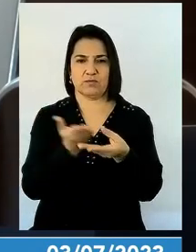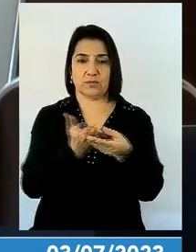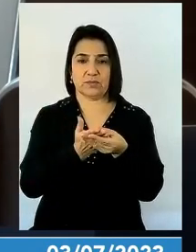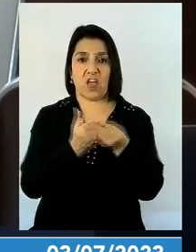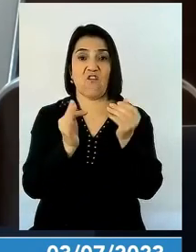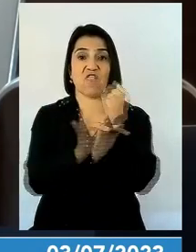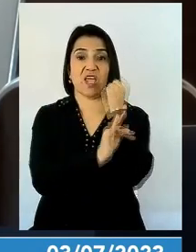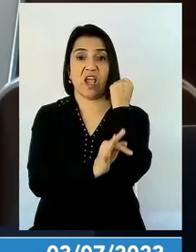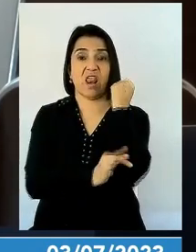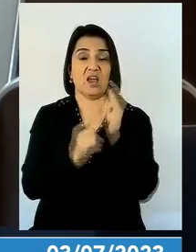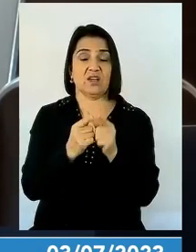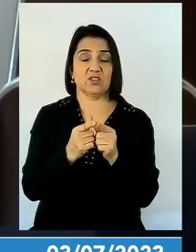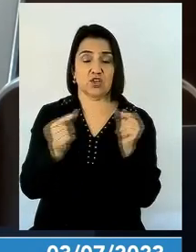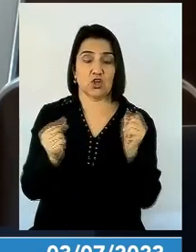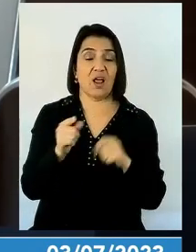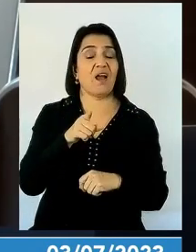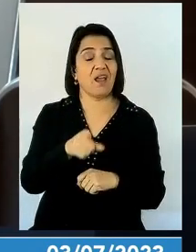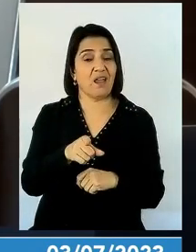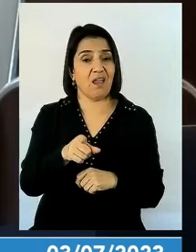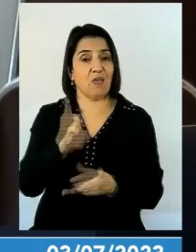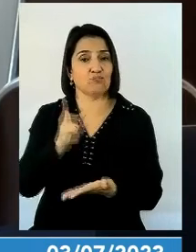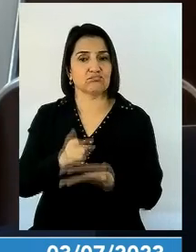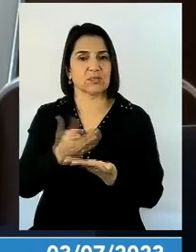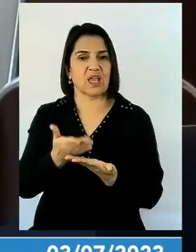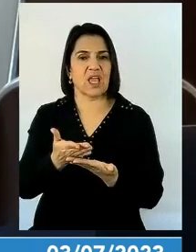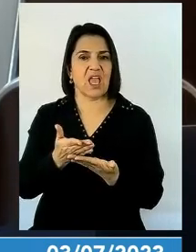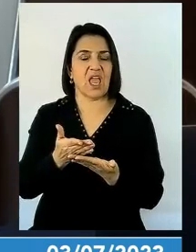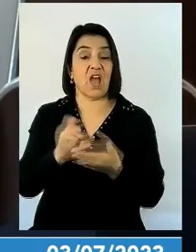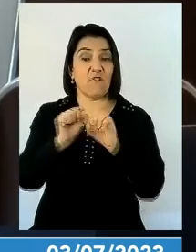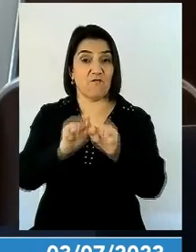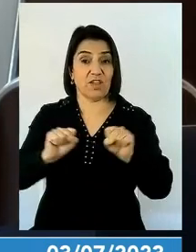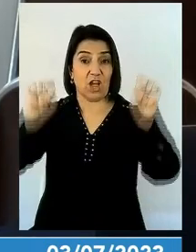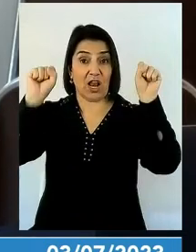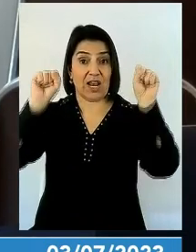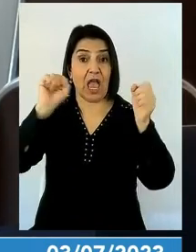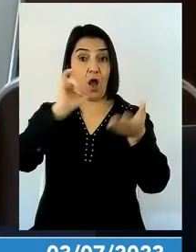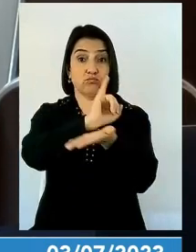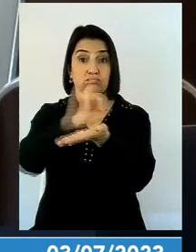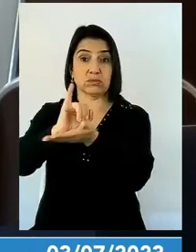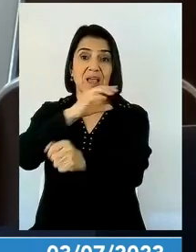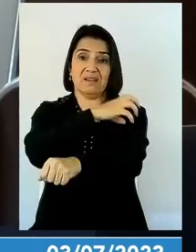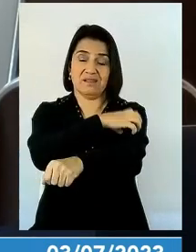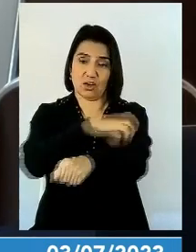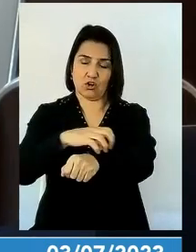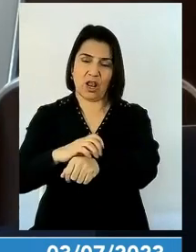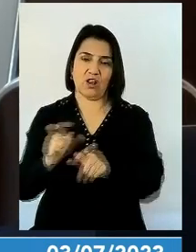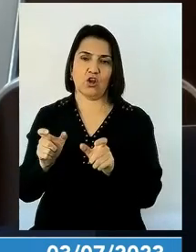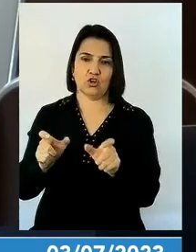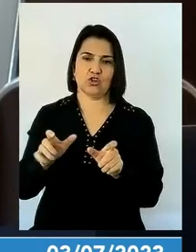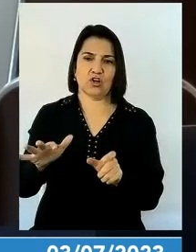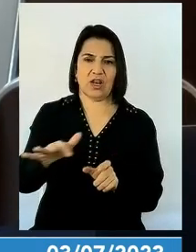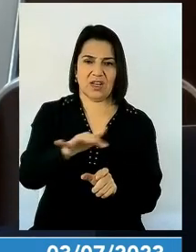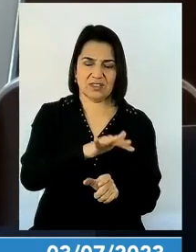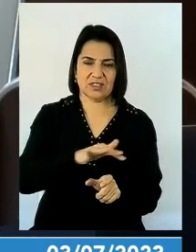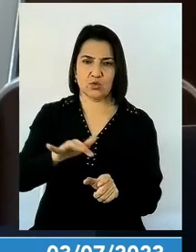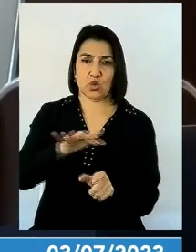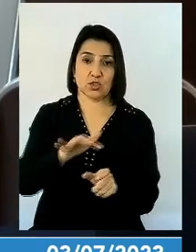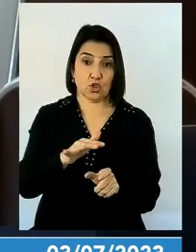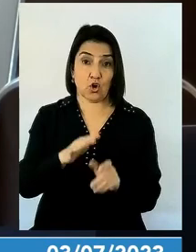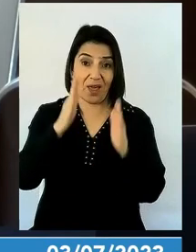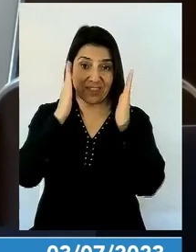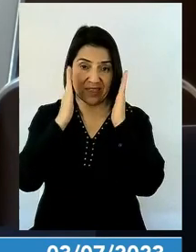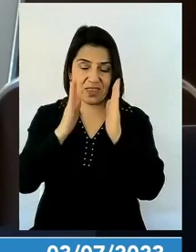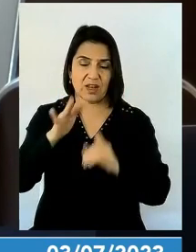y él dispuso de que fueran las fiscalías regionales quienes controlaran esta situación o atendieran este caso. Sin embargo,